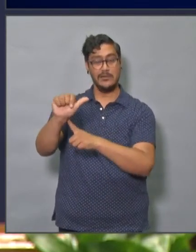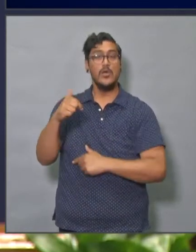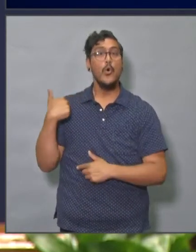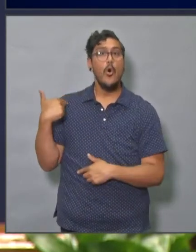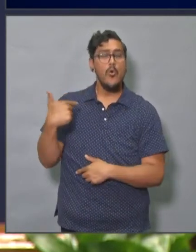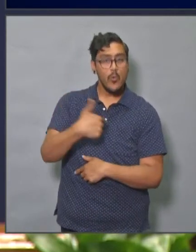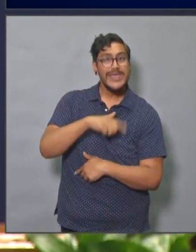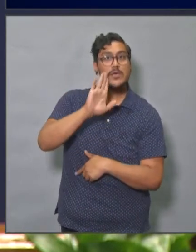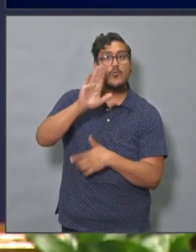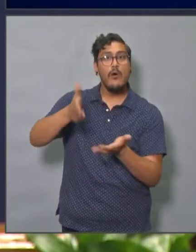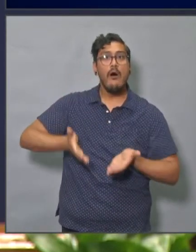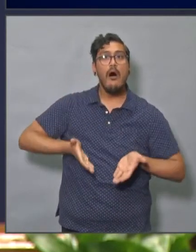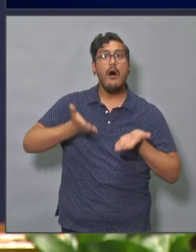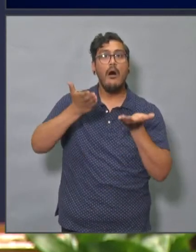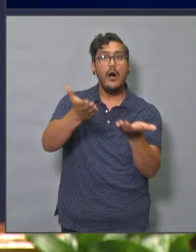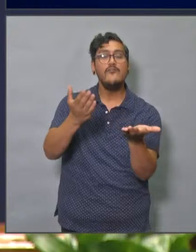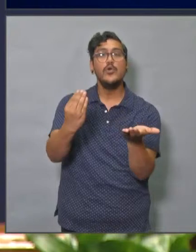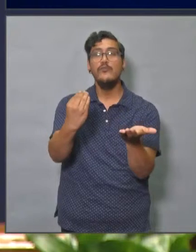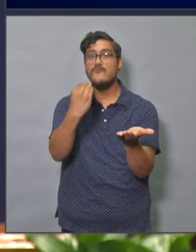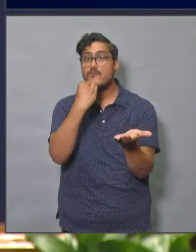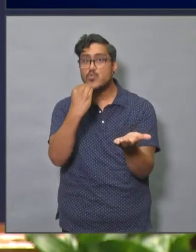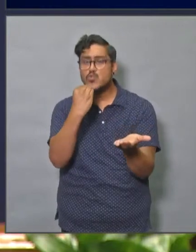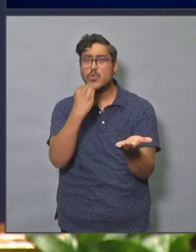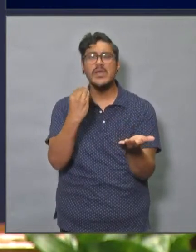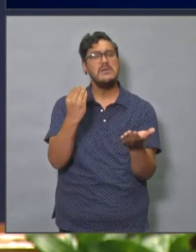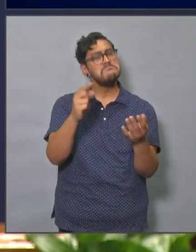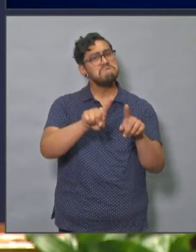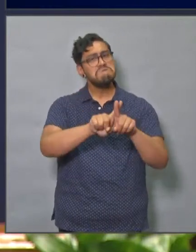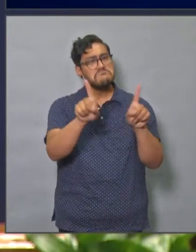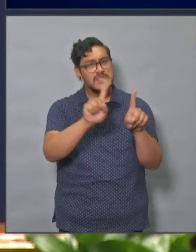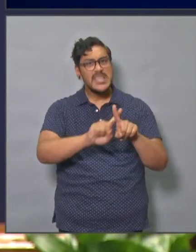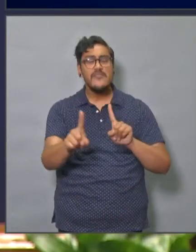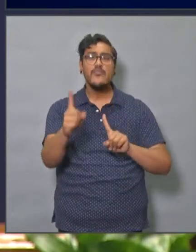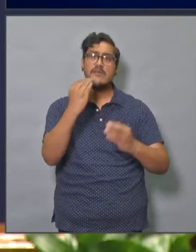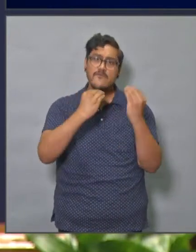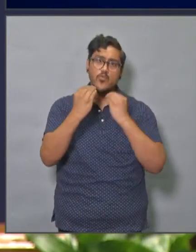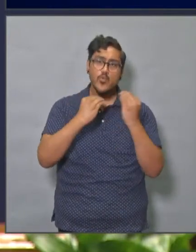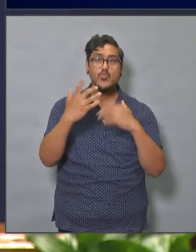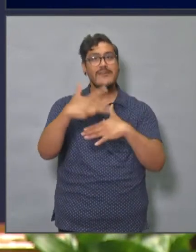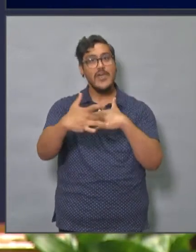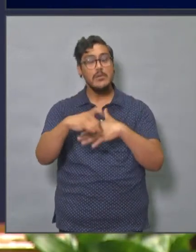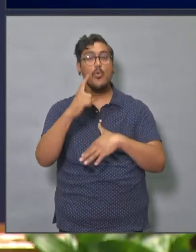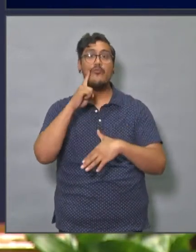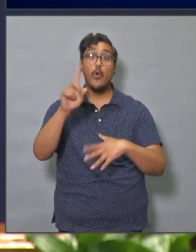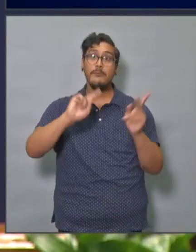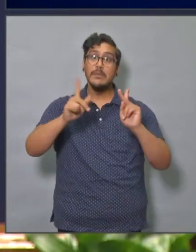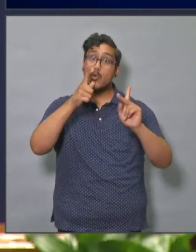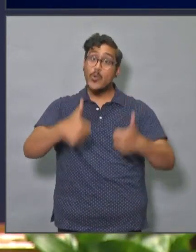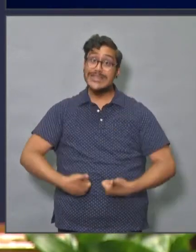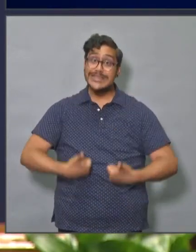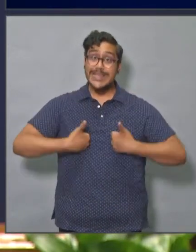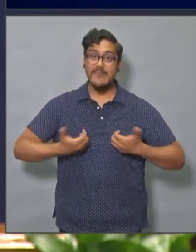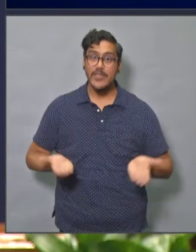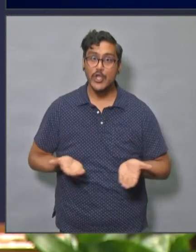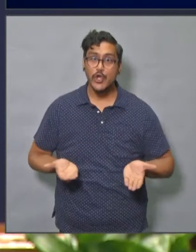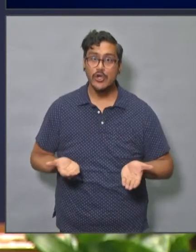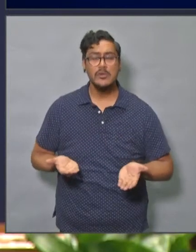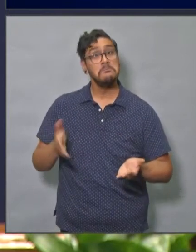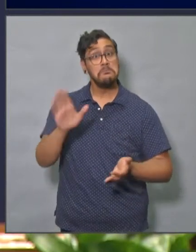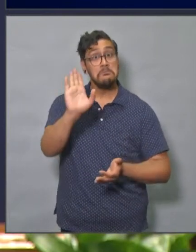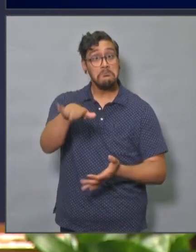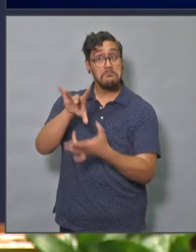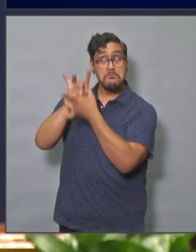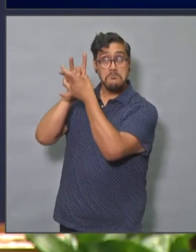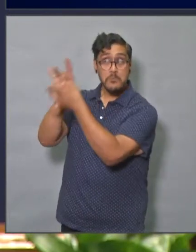a ofrecer comida y muchos alimentos a nuestros residentes. También junto con el gobierno federal